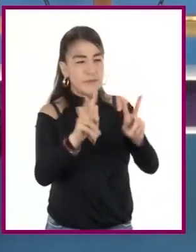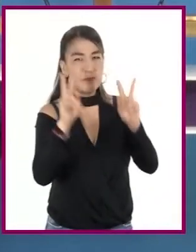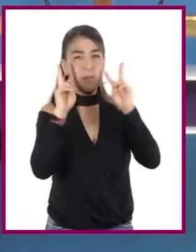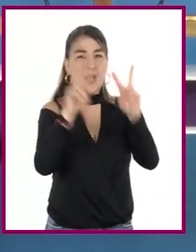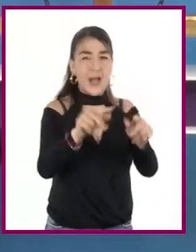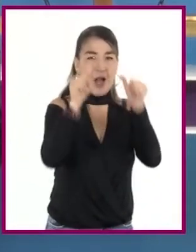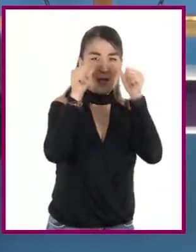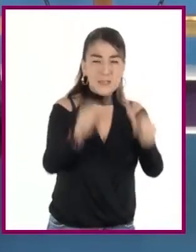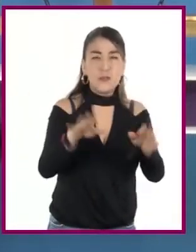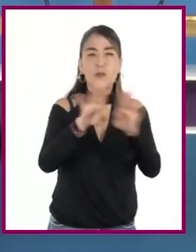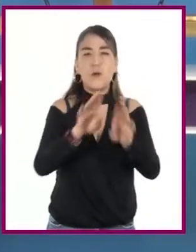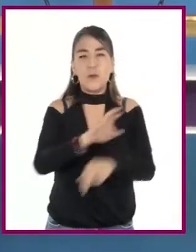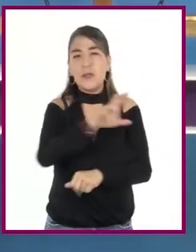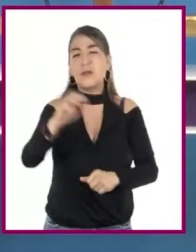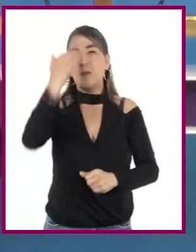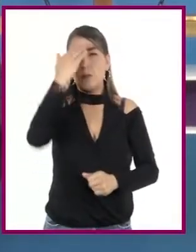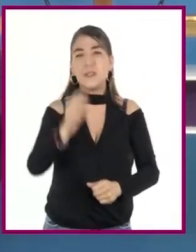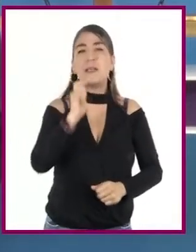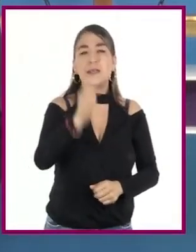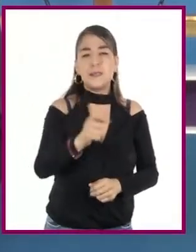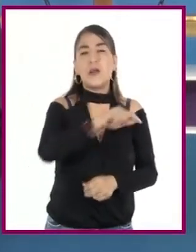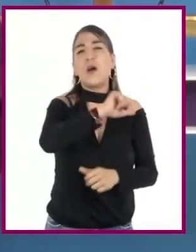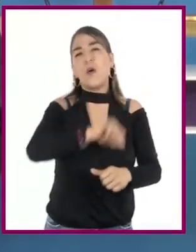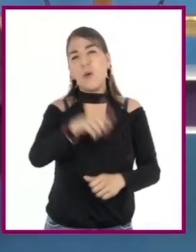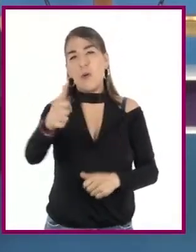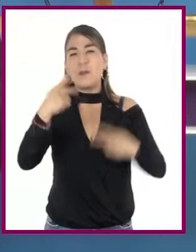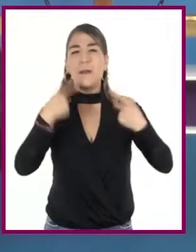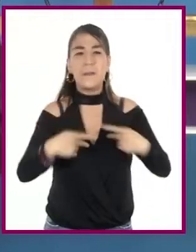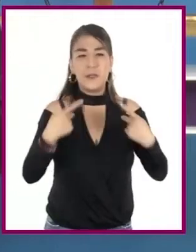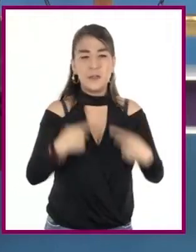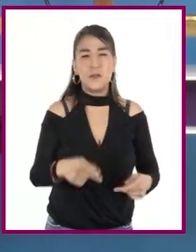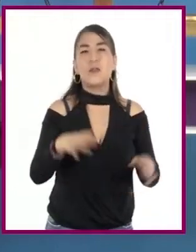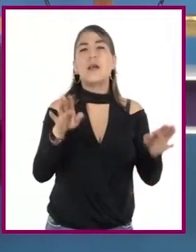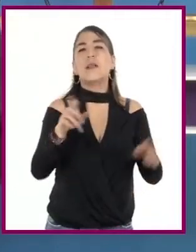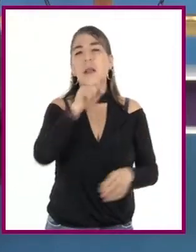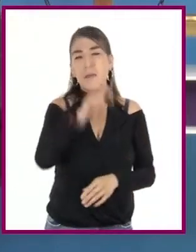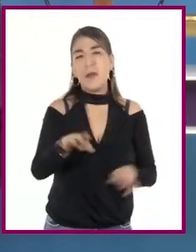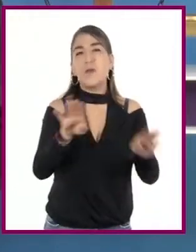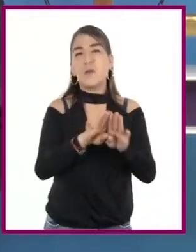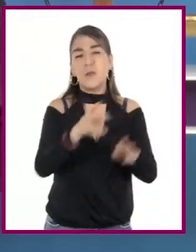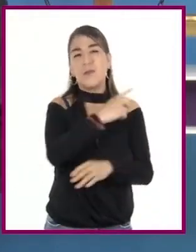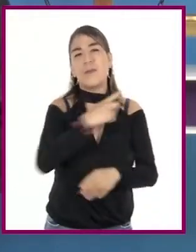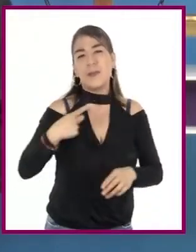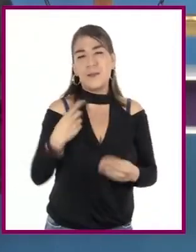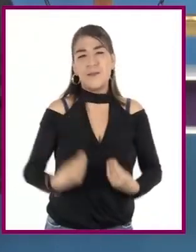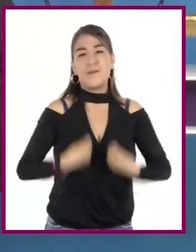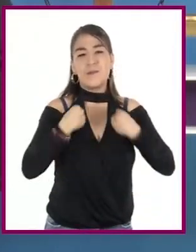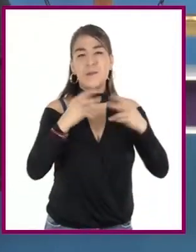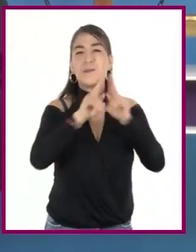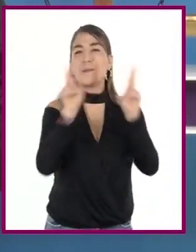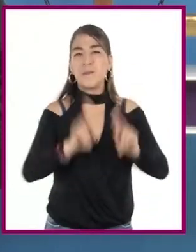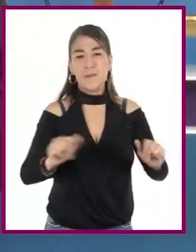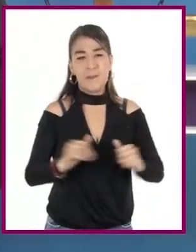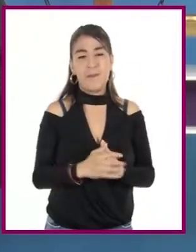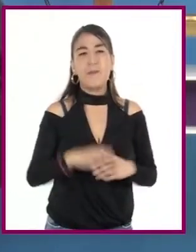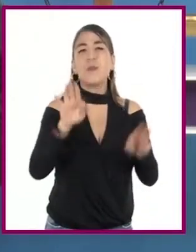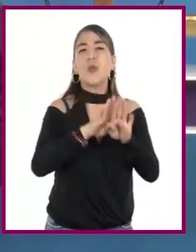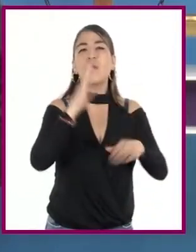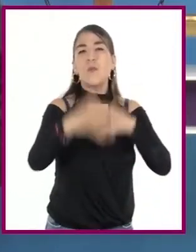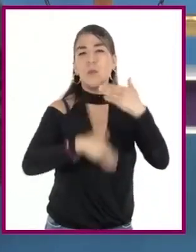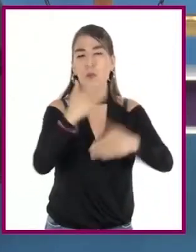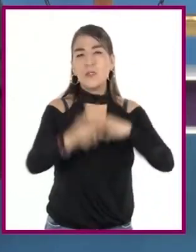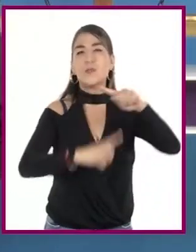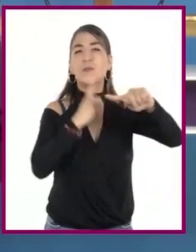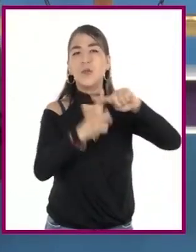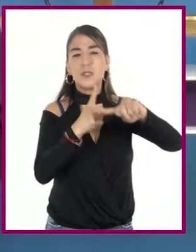respetar y apreciar a las y los demás, así como vivir de forma pacífica. Es un proceso